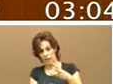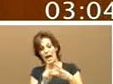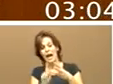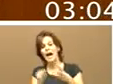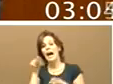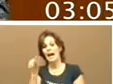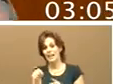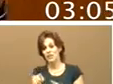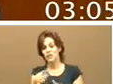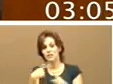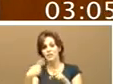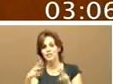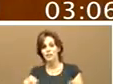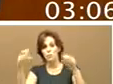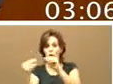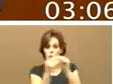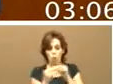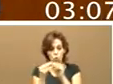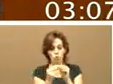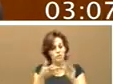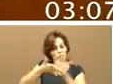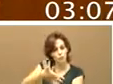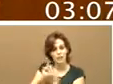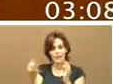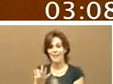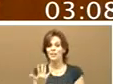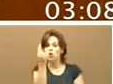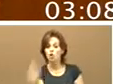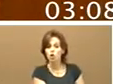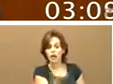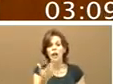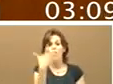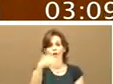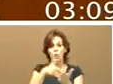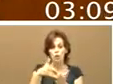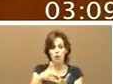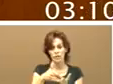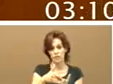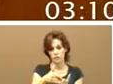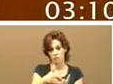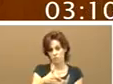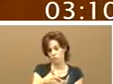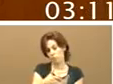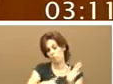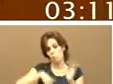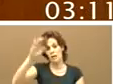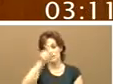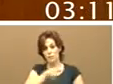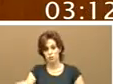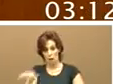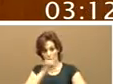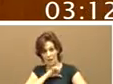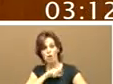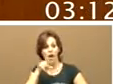que encontrar a todos, en encontrarle empleo a 5.600.000, a 165.000 extremeños y a